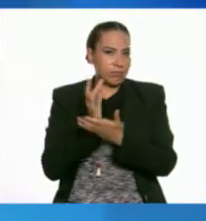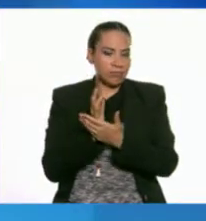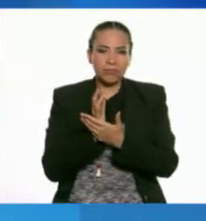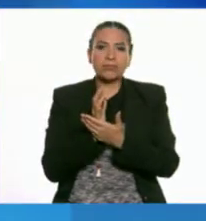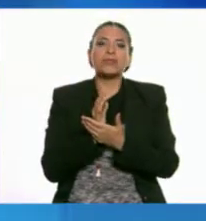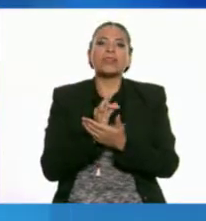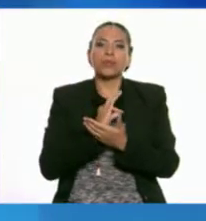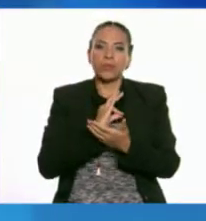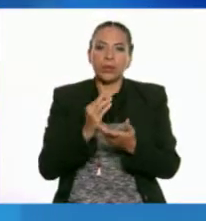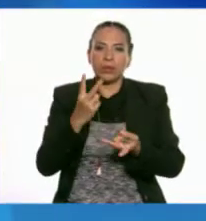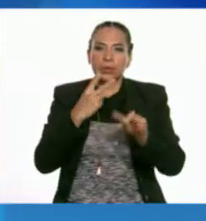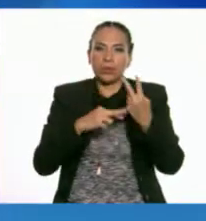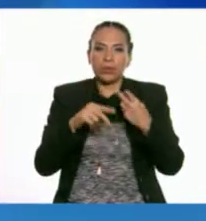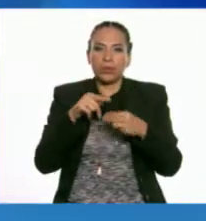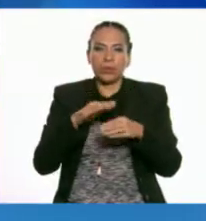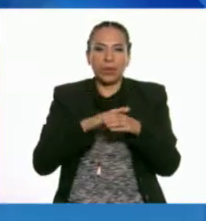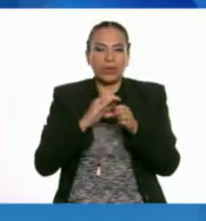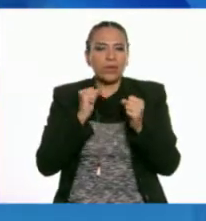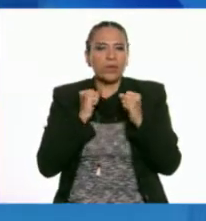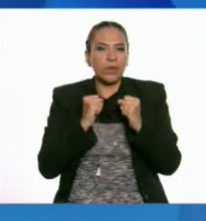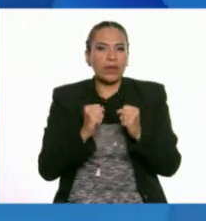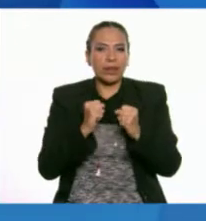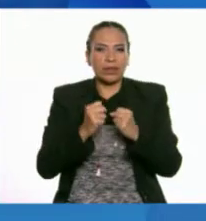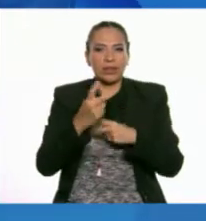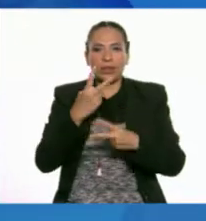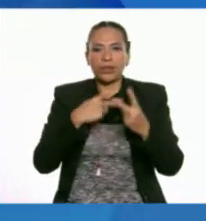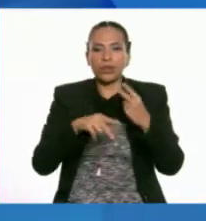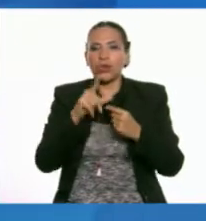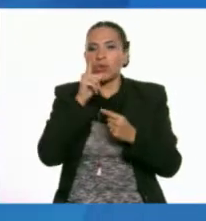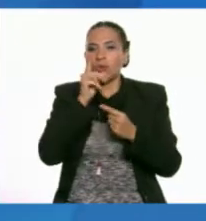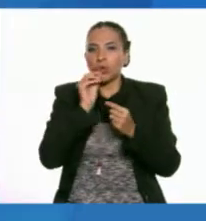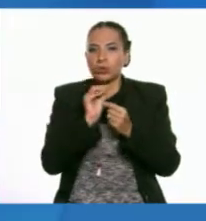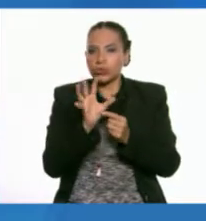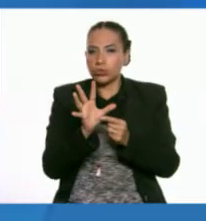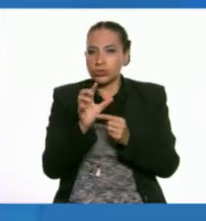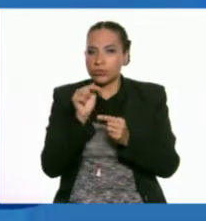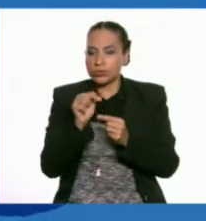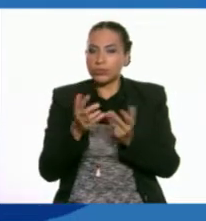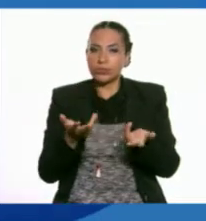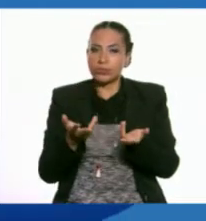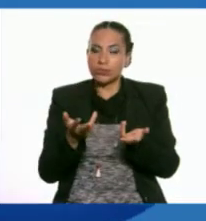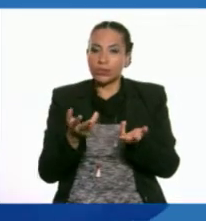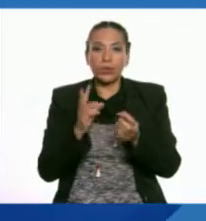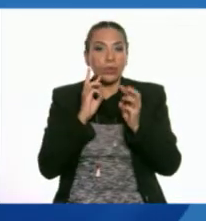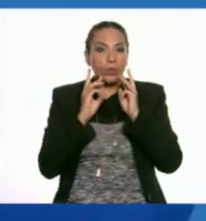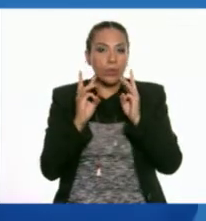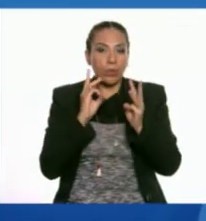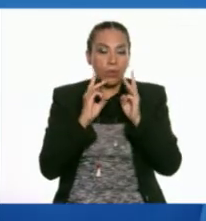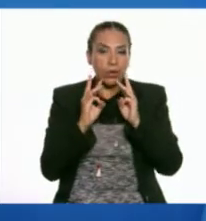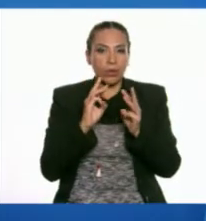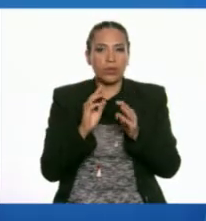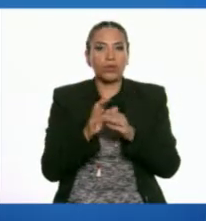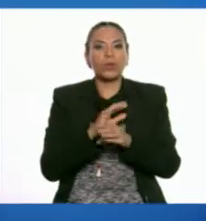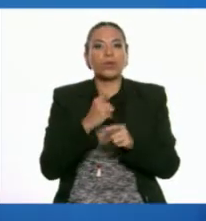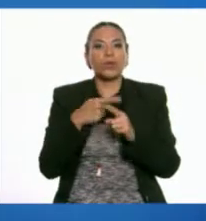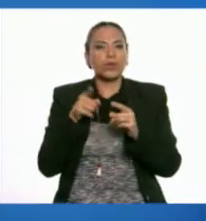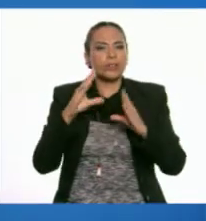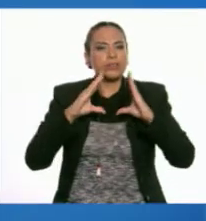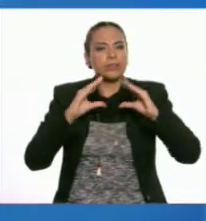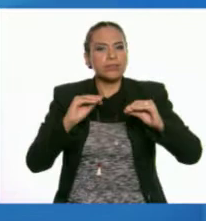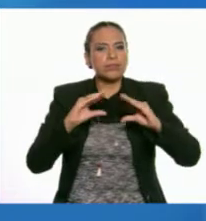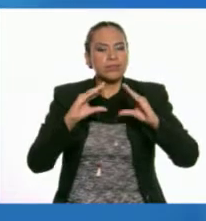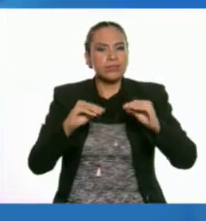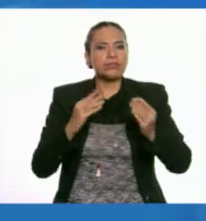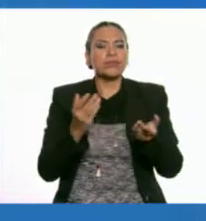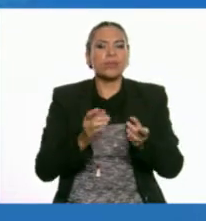sino que se vuelve incandescente, es decir, que emite luz. ¡Guau! Mientras daba su clase, de